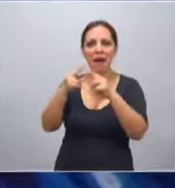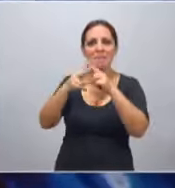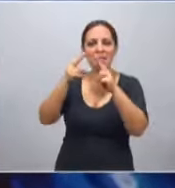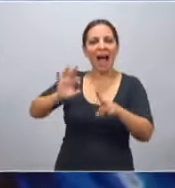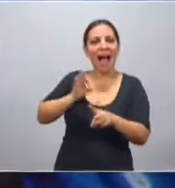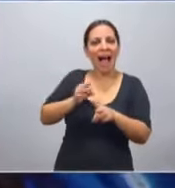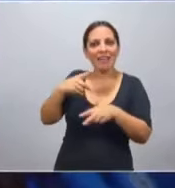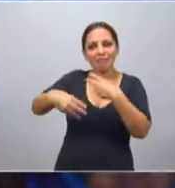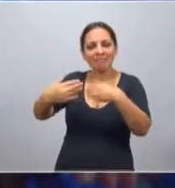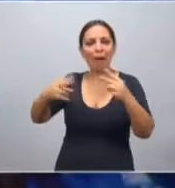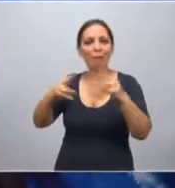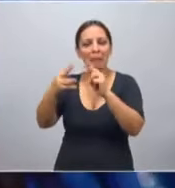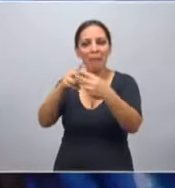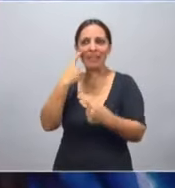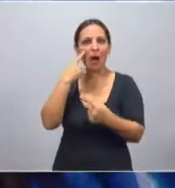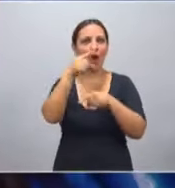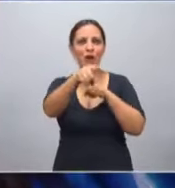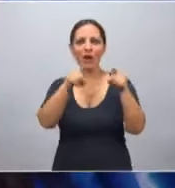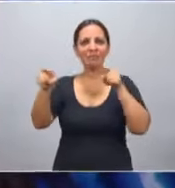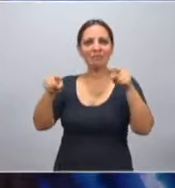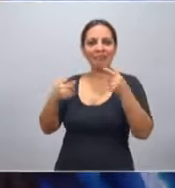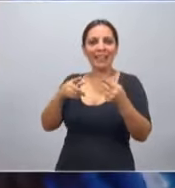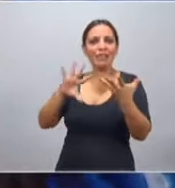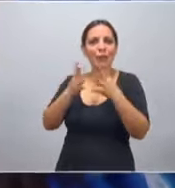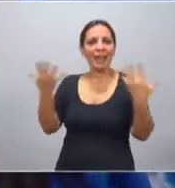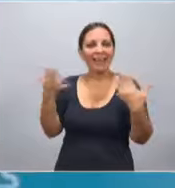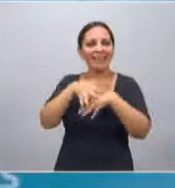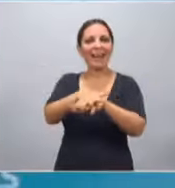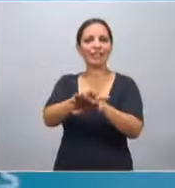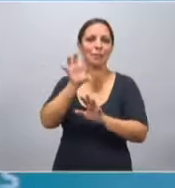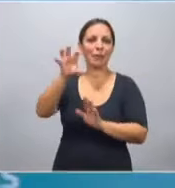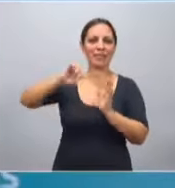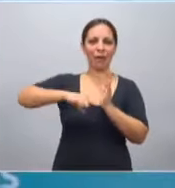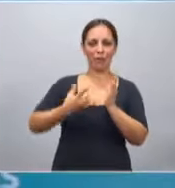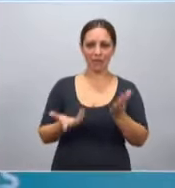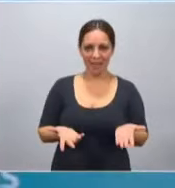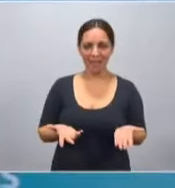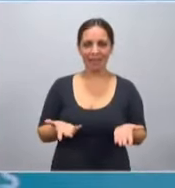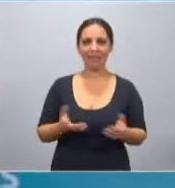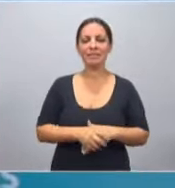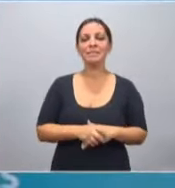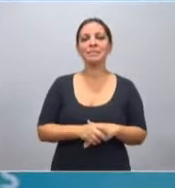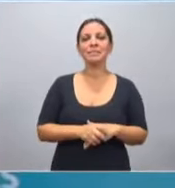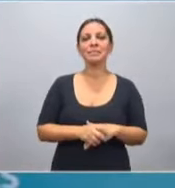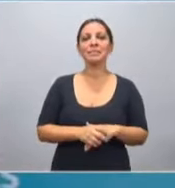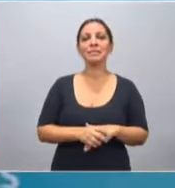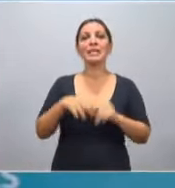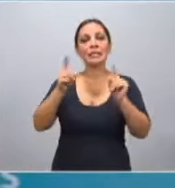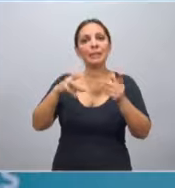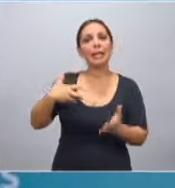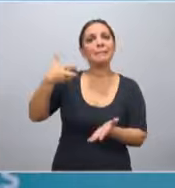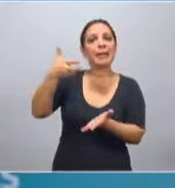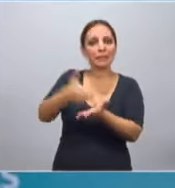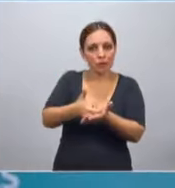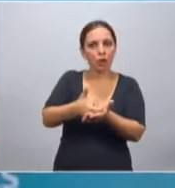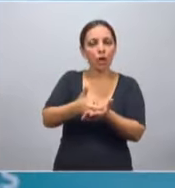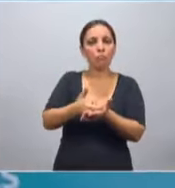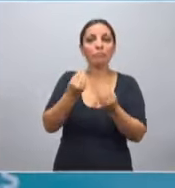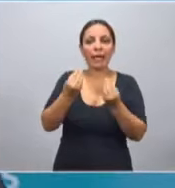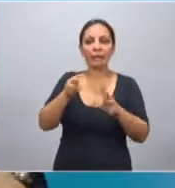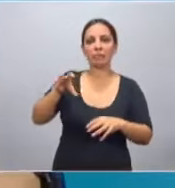de la provincia de Buenos Aires hacia la integración de la provincia de Buenos Aires hace también es una inversión muy grande pero que cada